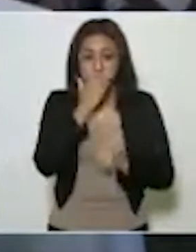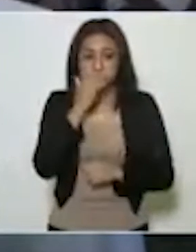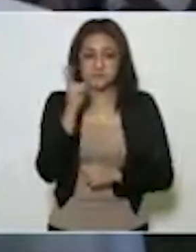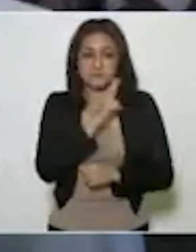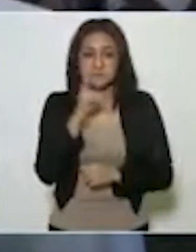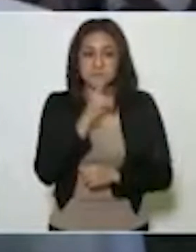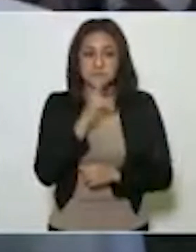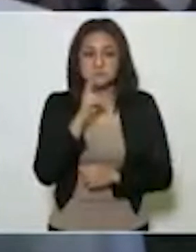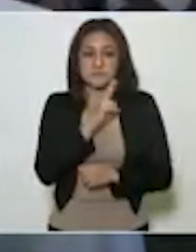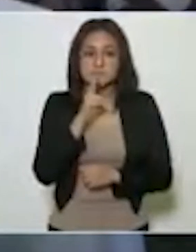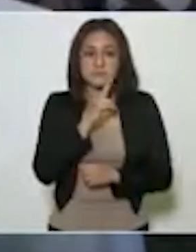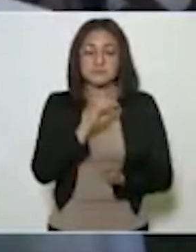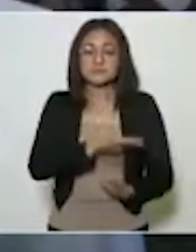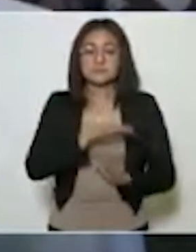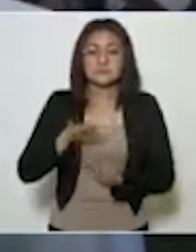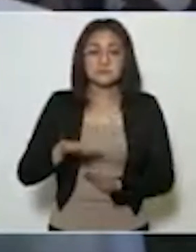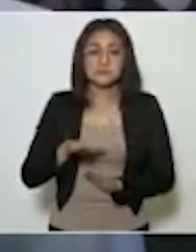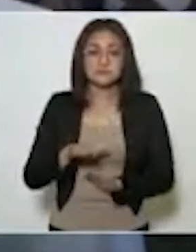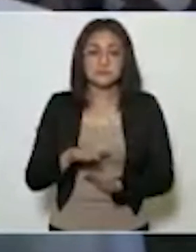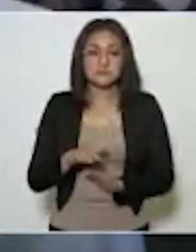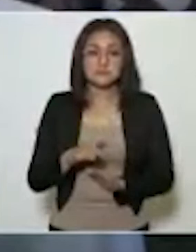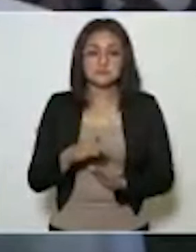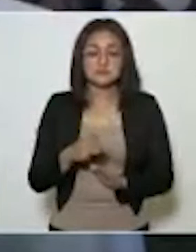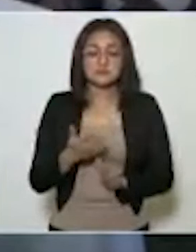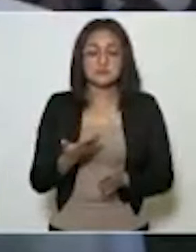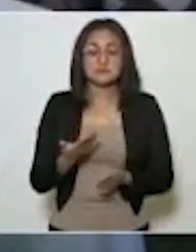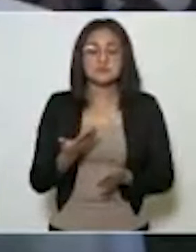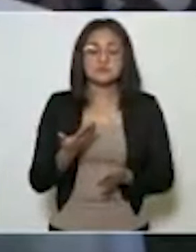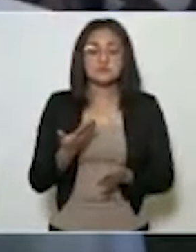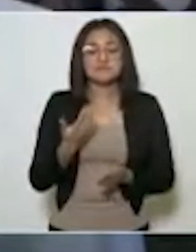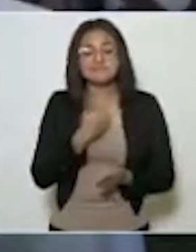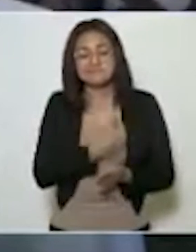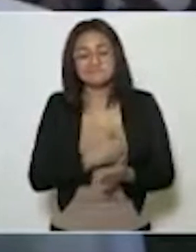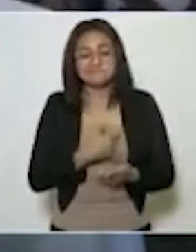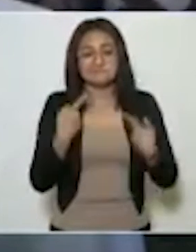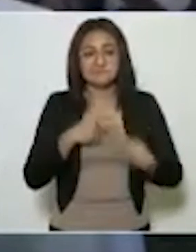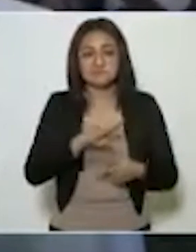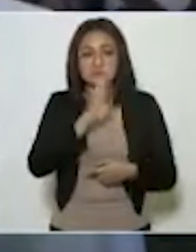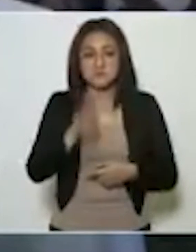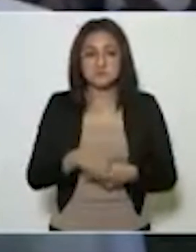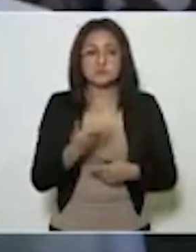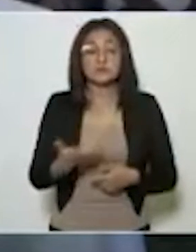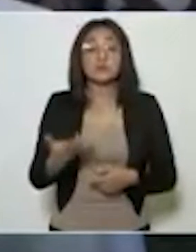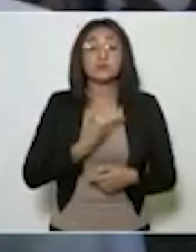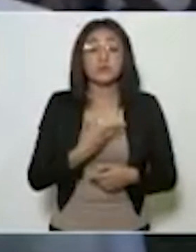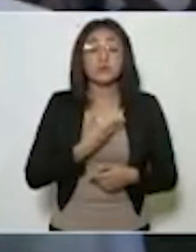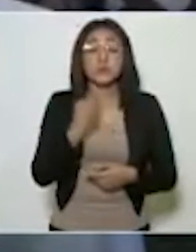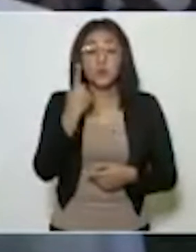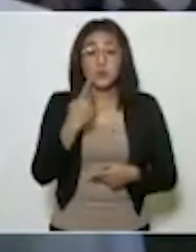con ventilación mecánica asistida. En lo que respecta, lamentablemente, a